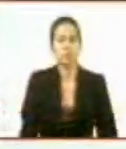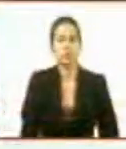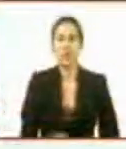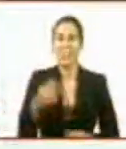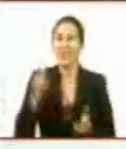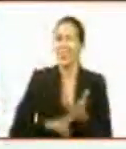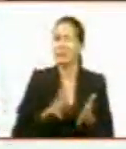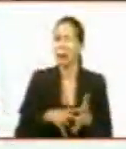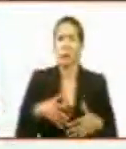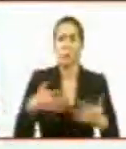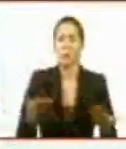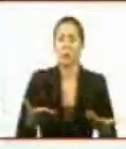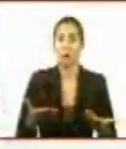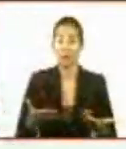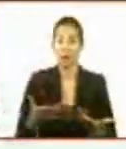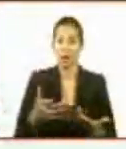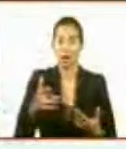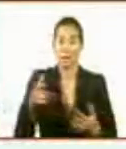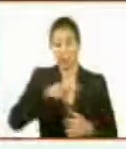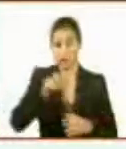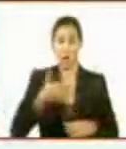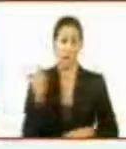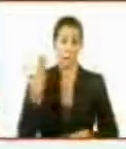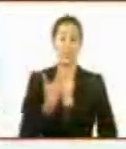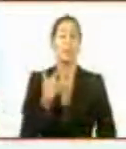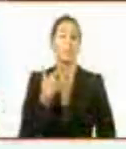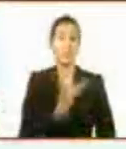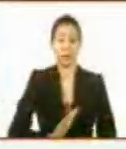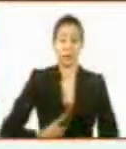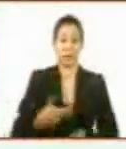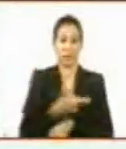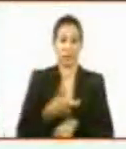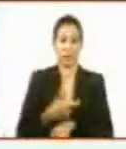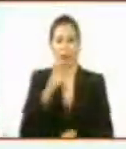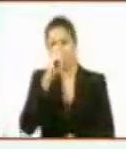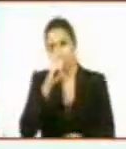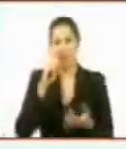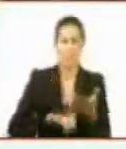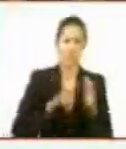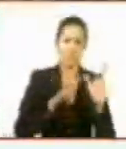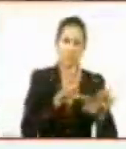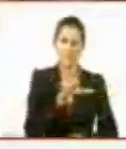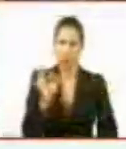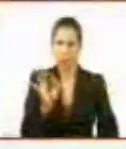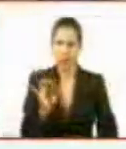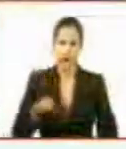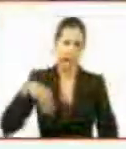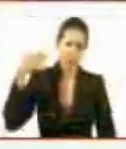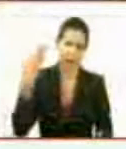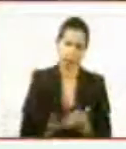verdad es que quienes gobernaron el país desde los años 50 para acá, para no irnos más